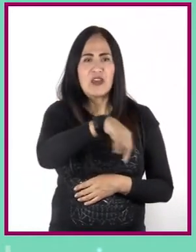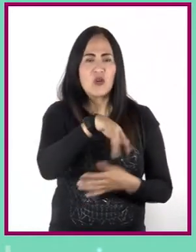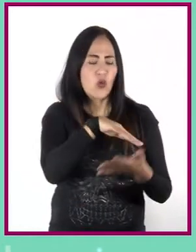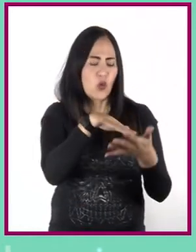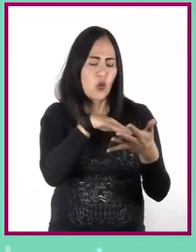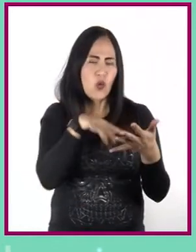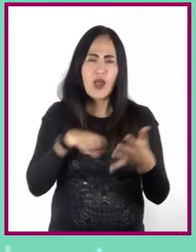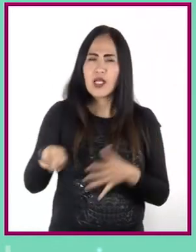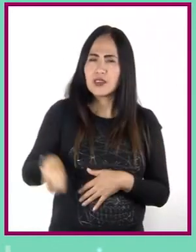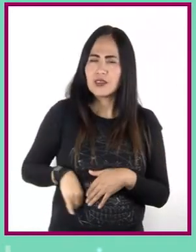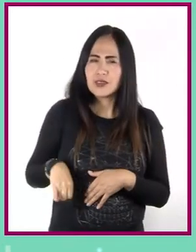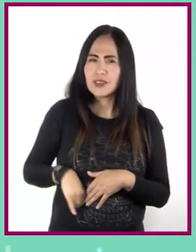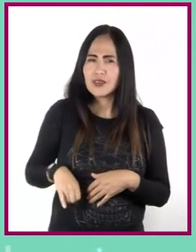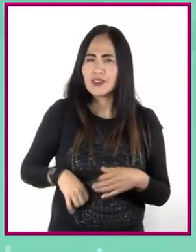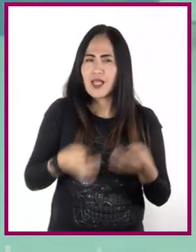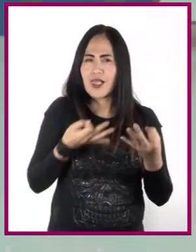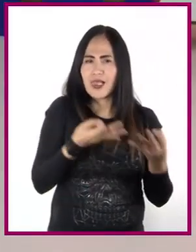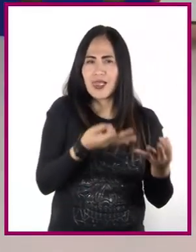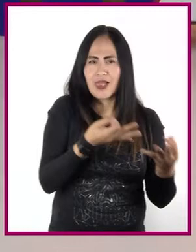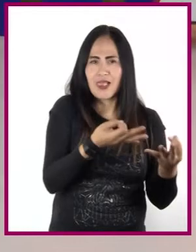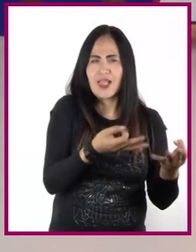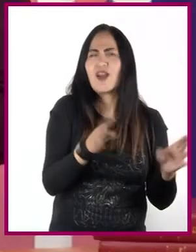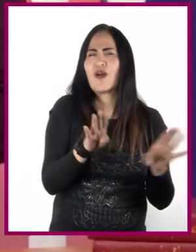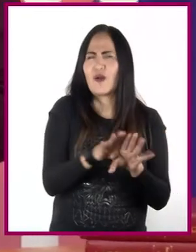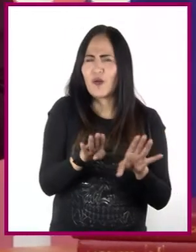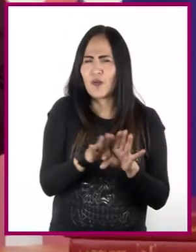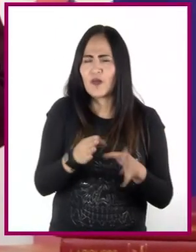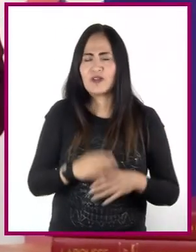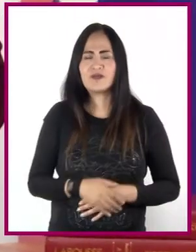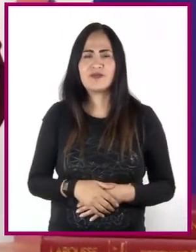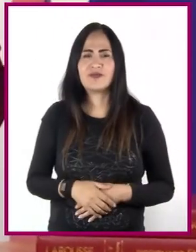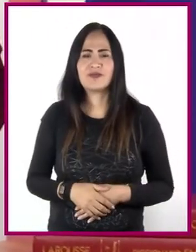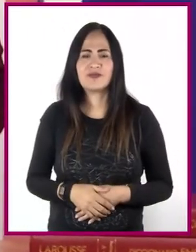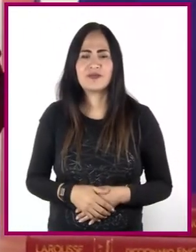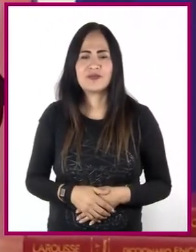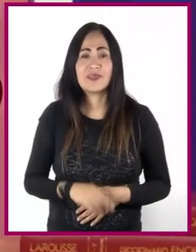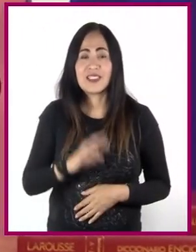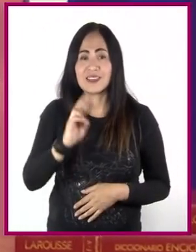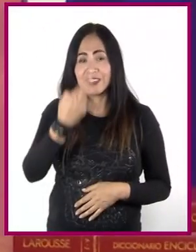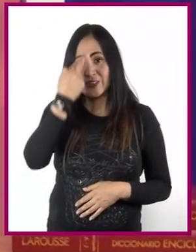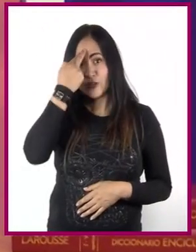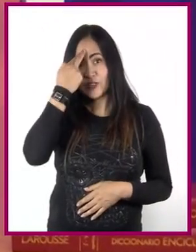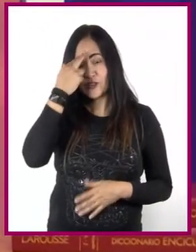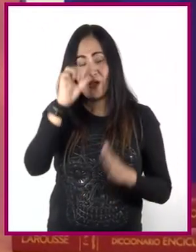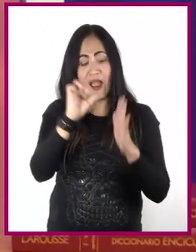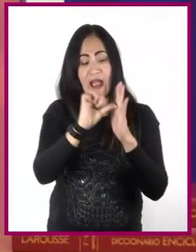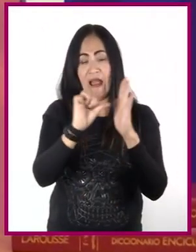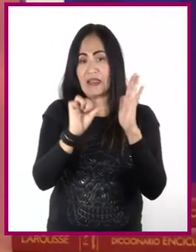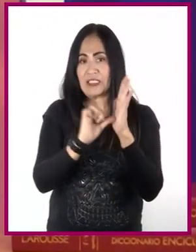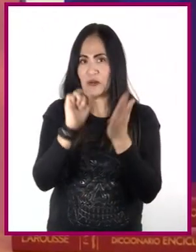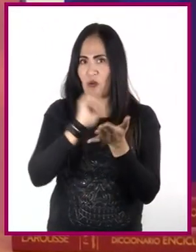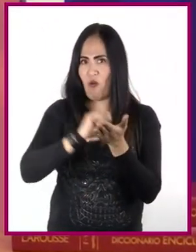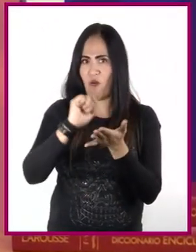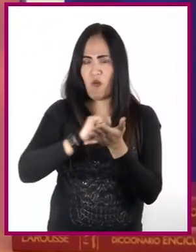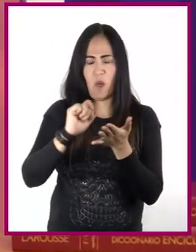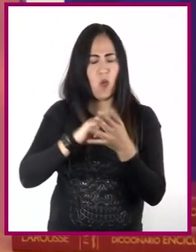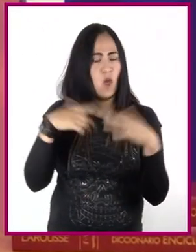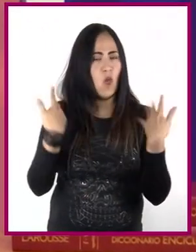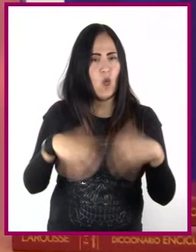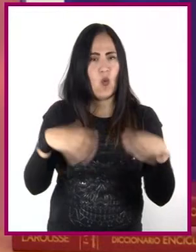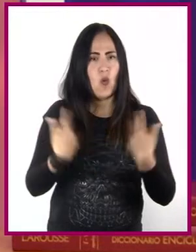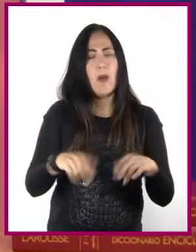más interesantes o divertidos? También les recuerdo que un buen artículo, si bien tiene